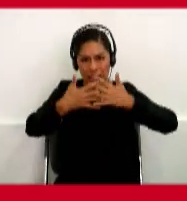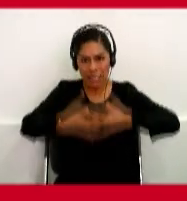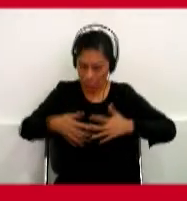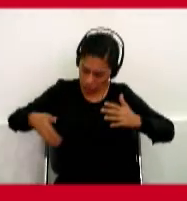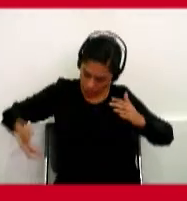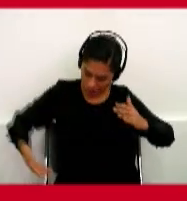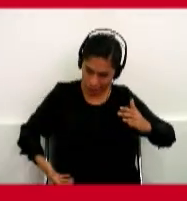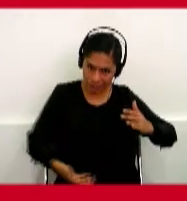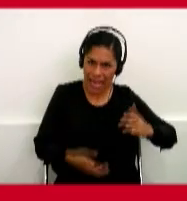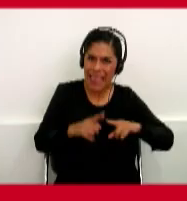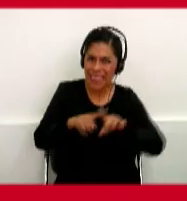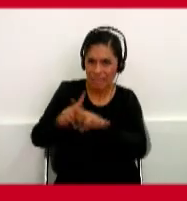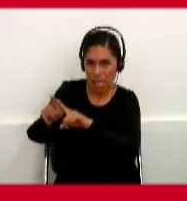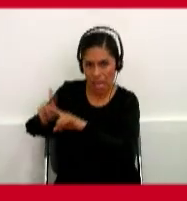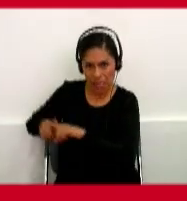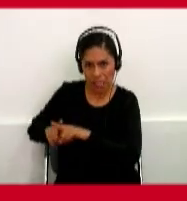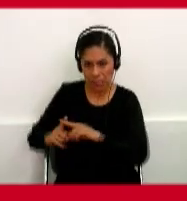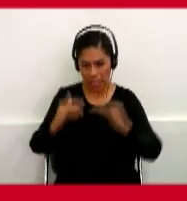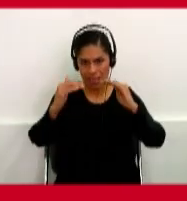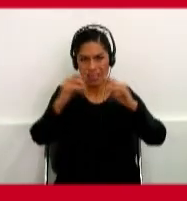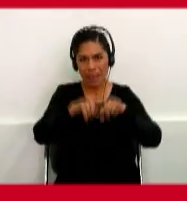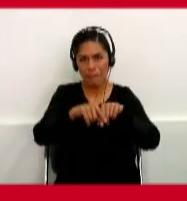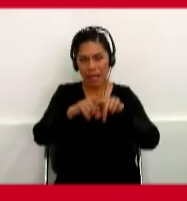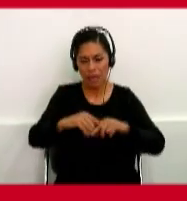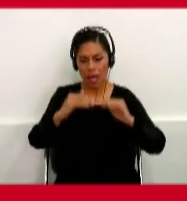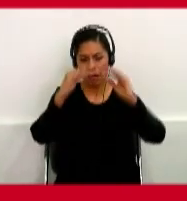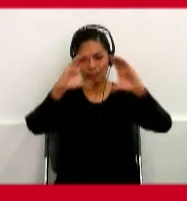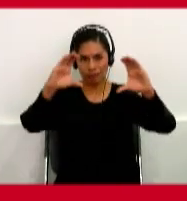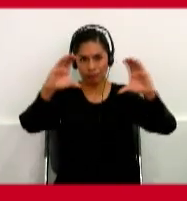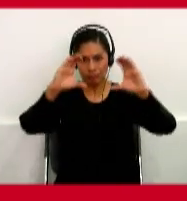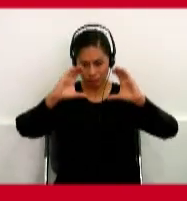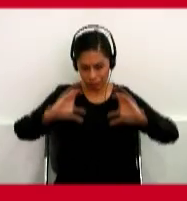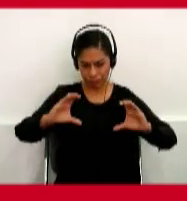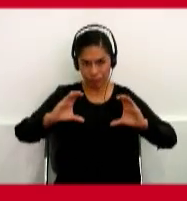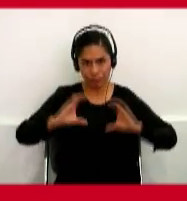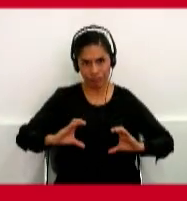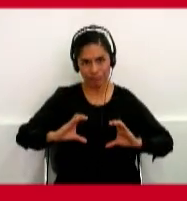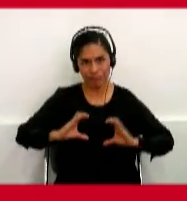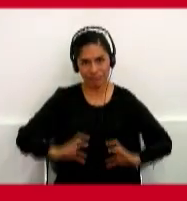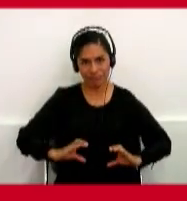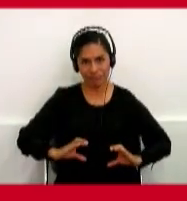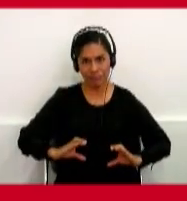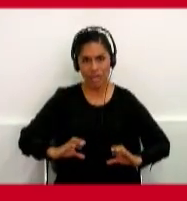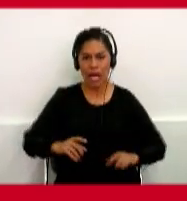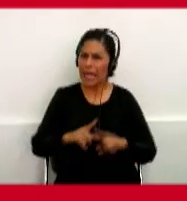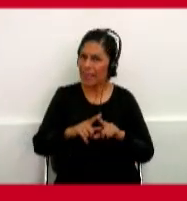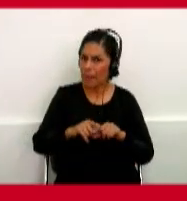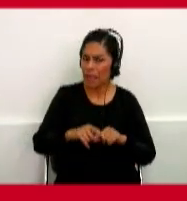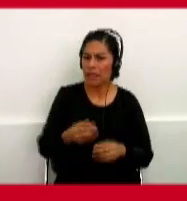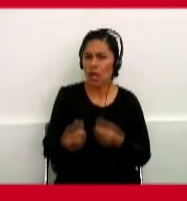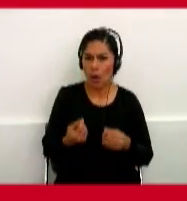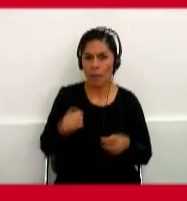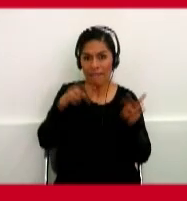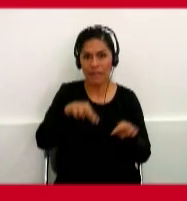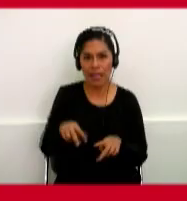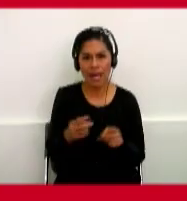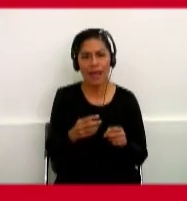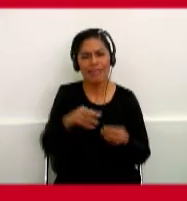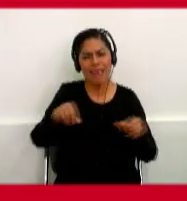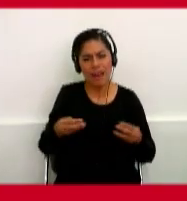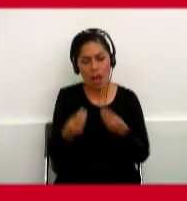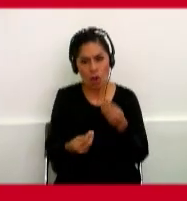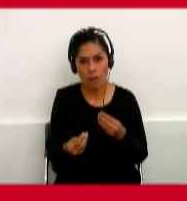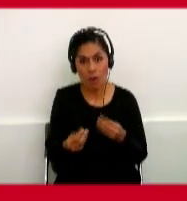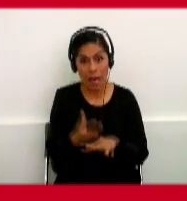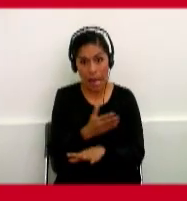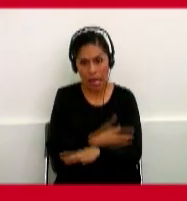es variable a medida que yo voy profundizando, porque depende de la geometría, de la distribución de leyes, entre otros factores, ¿no? Y acá es interesante ver